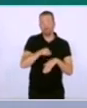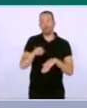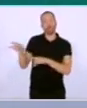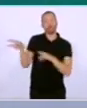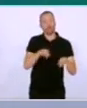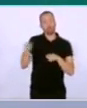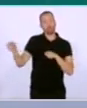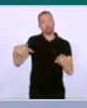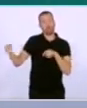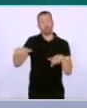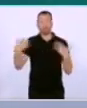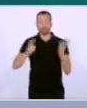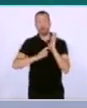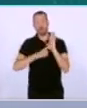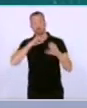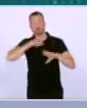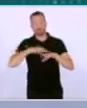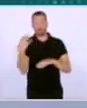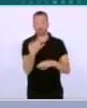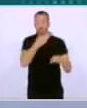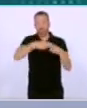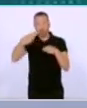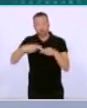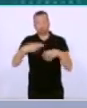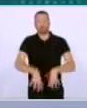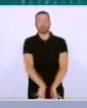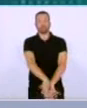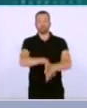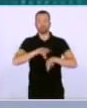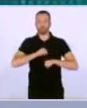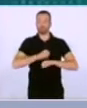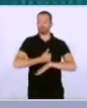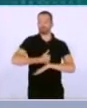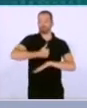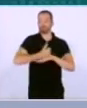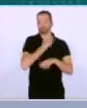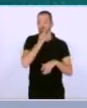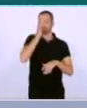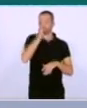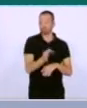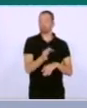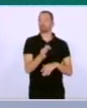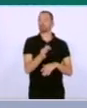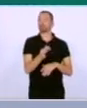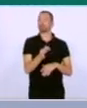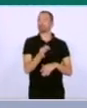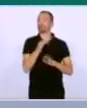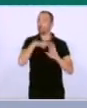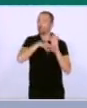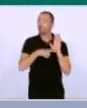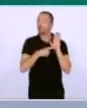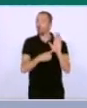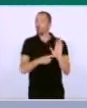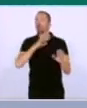los responsables políticos cuando toman posesión de su cargo se comprometen a cumplir y hacer cumplir la Constitución y las leyes